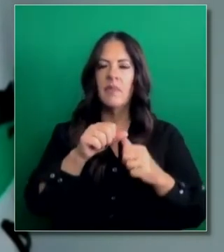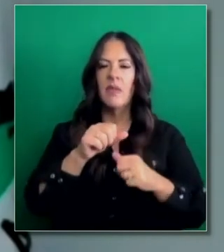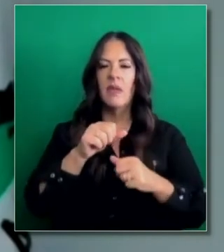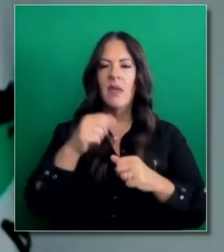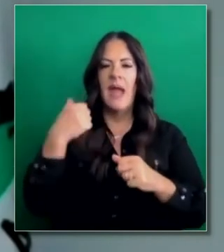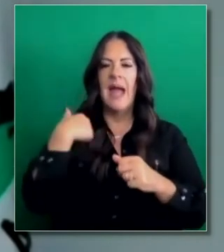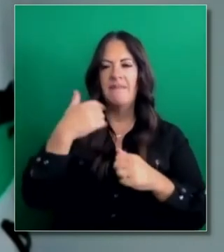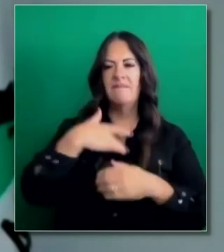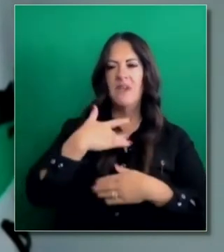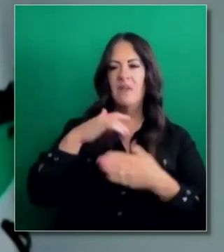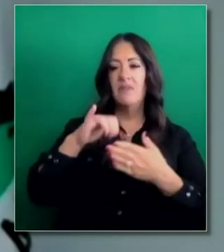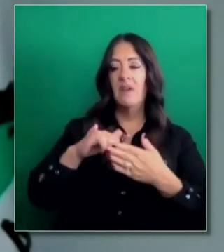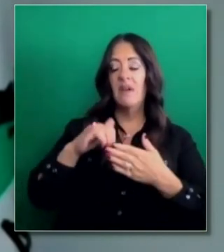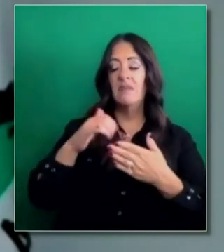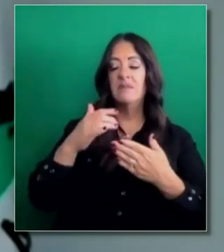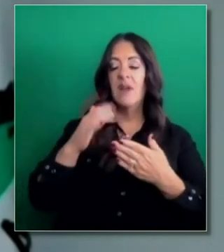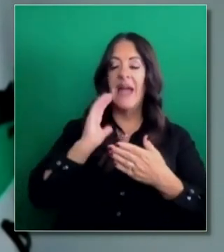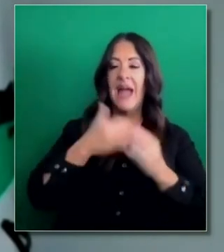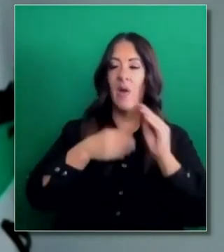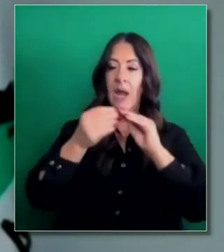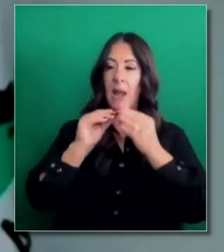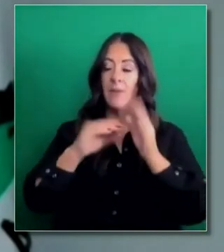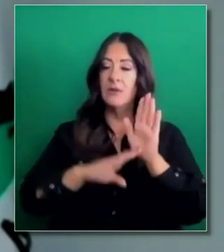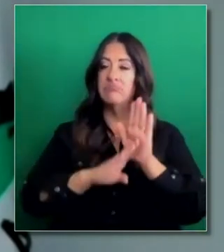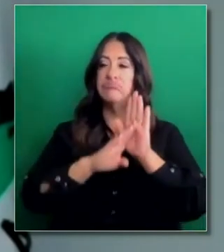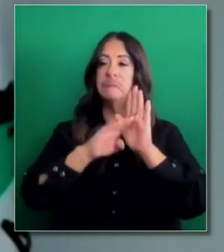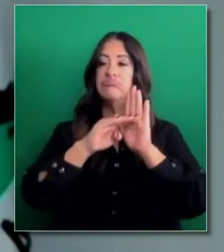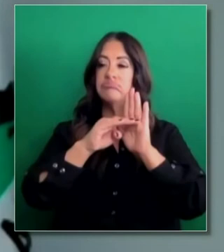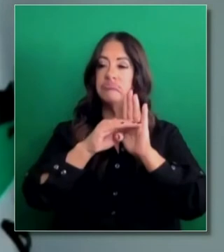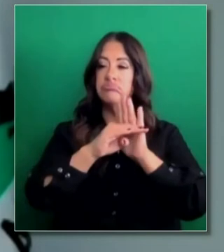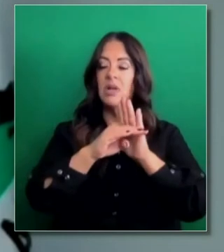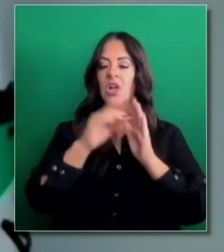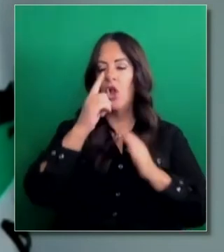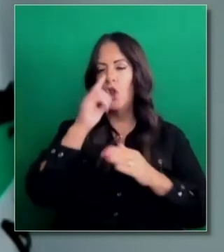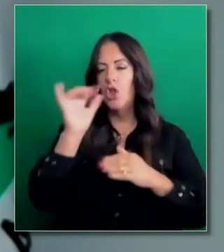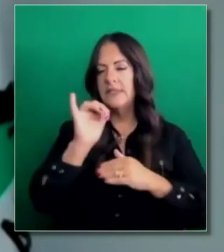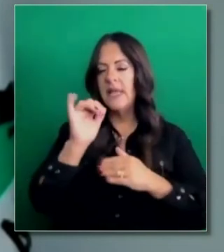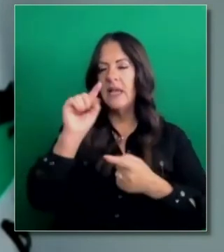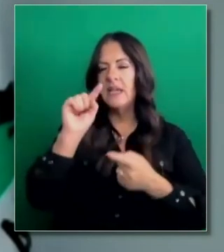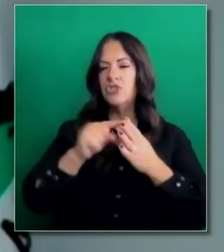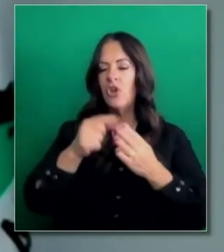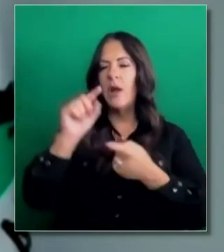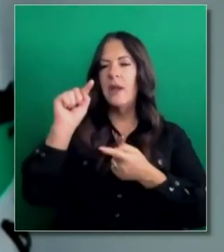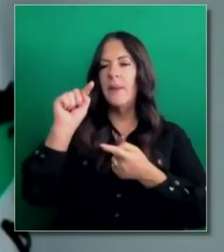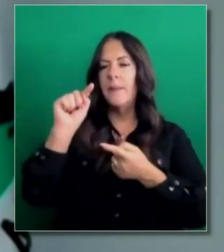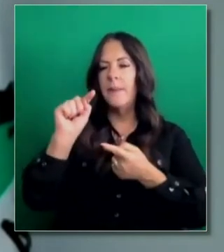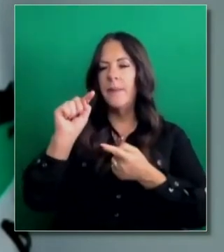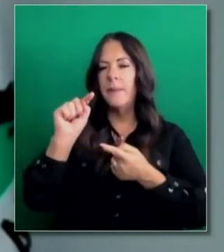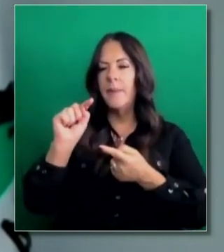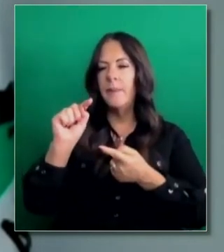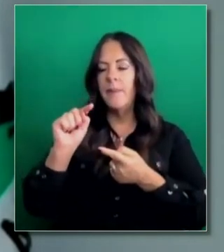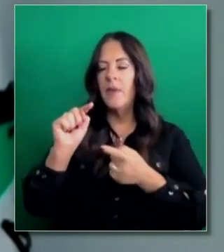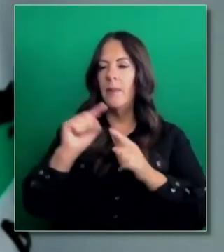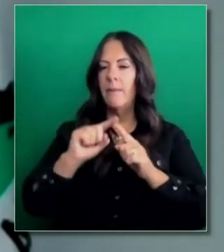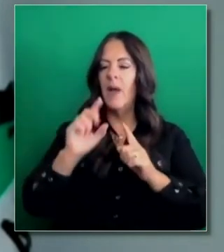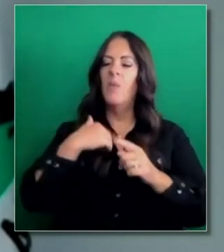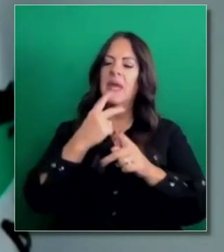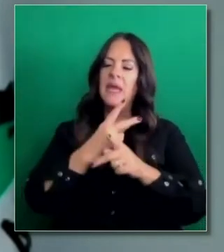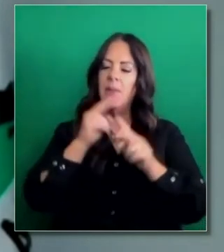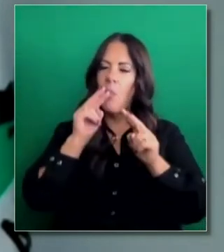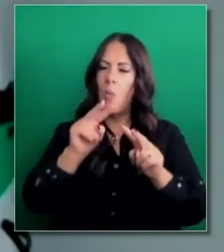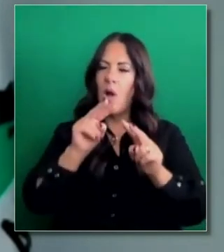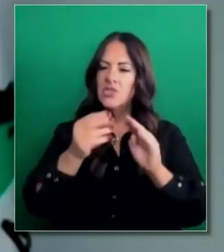estamos en las primeras etapas de ese repunte de navidad y de janucá estaremos muy pendientes